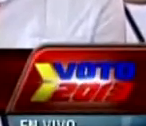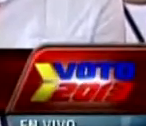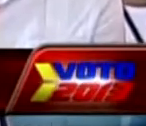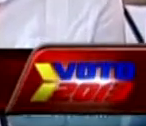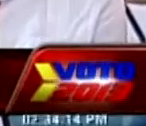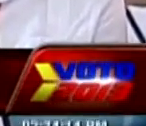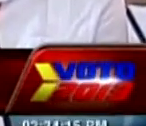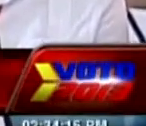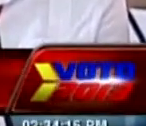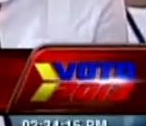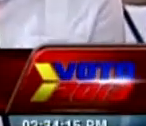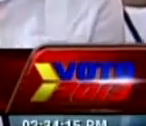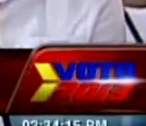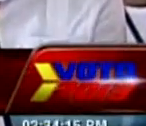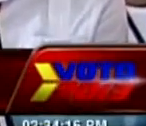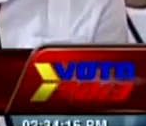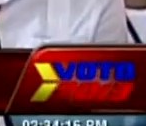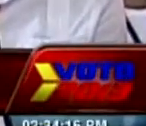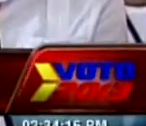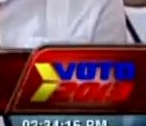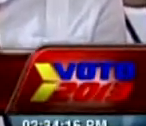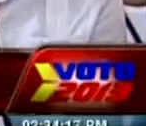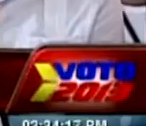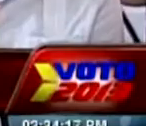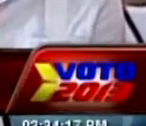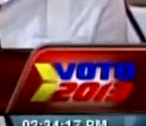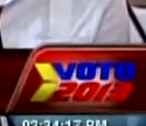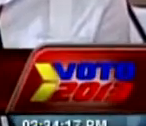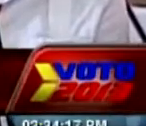necesita un nuevo gobierno de reconciliación.